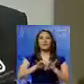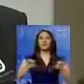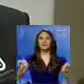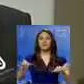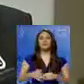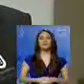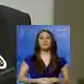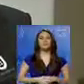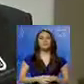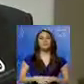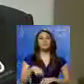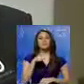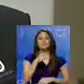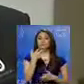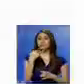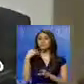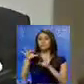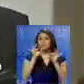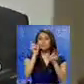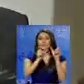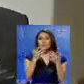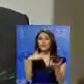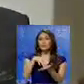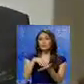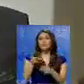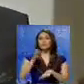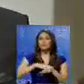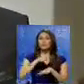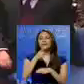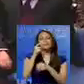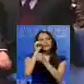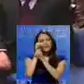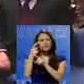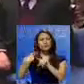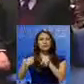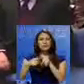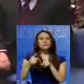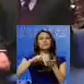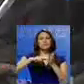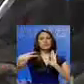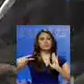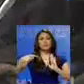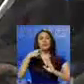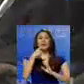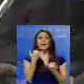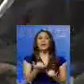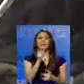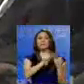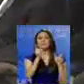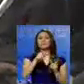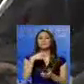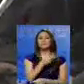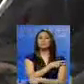joven que les guste la ciencia y que quieran incurrir en este mundo científico. Los 25 catedráticos participarán de la construcción